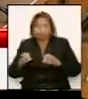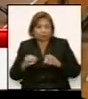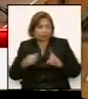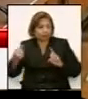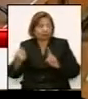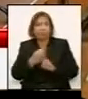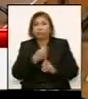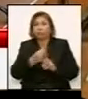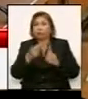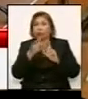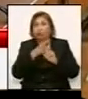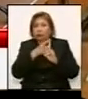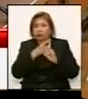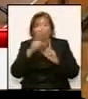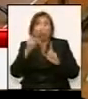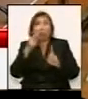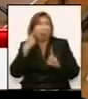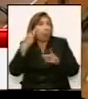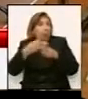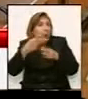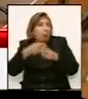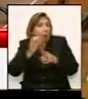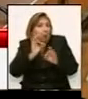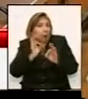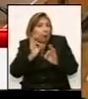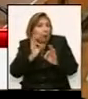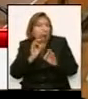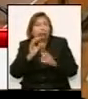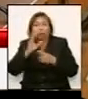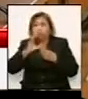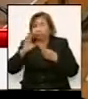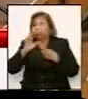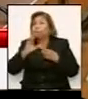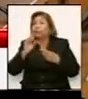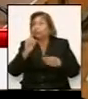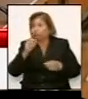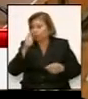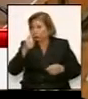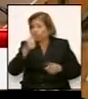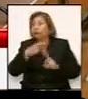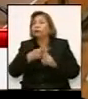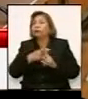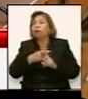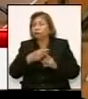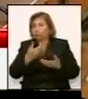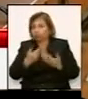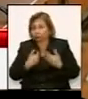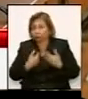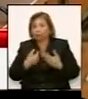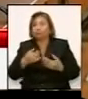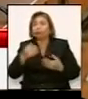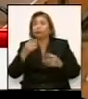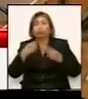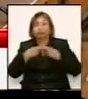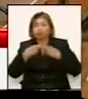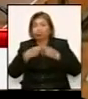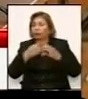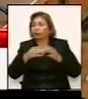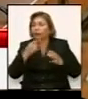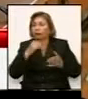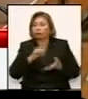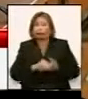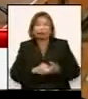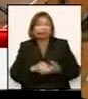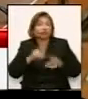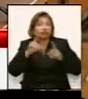una es el anonimato nosotros dice una característica que puede ser muy positiva también por internet porque para gente activistas